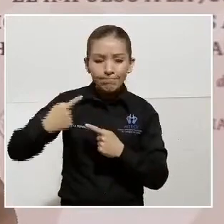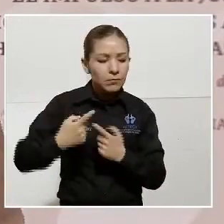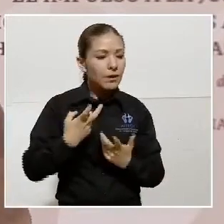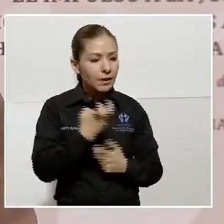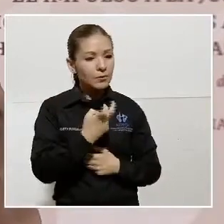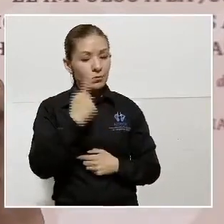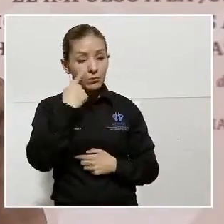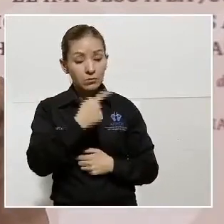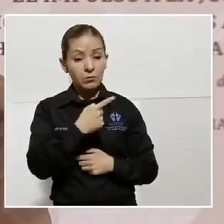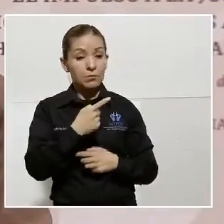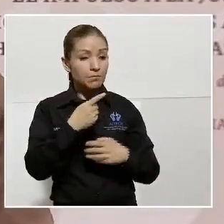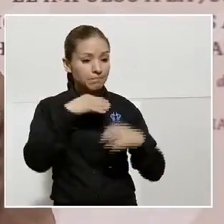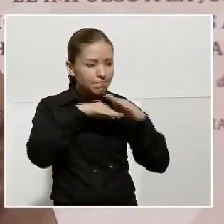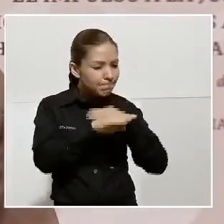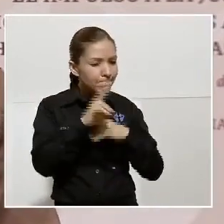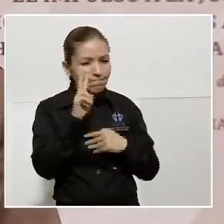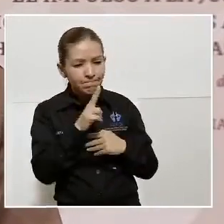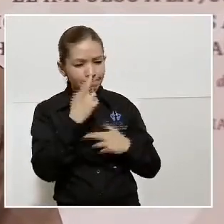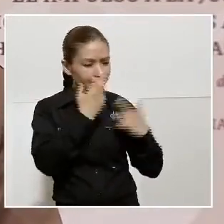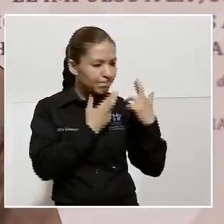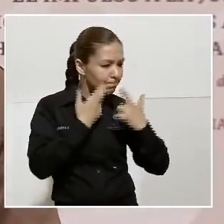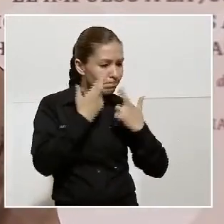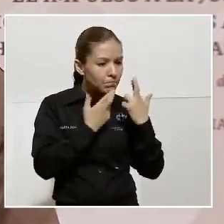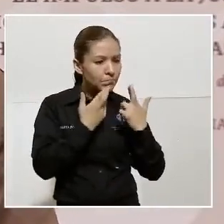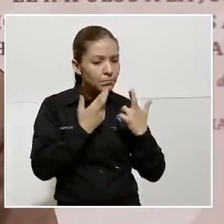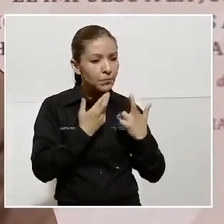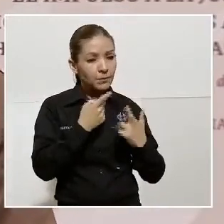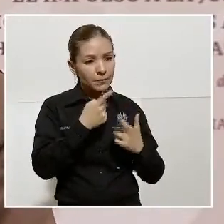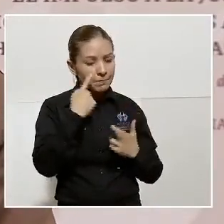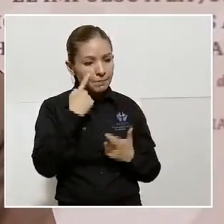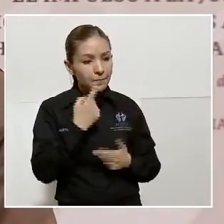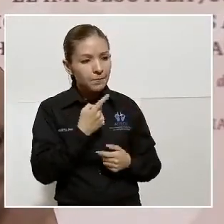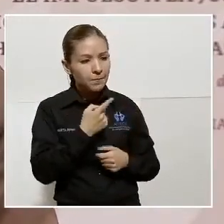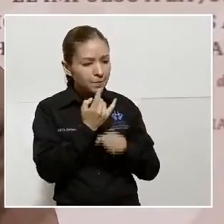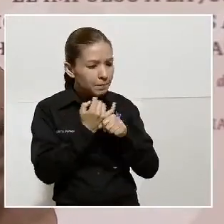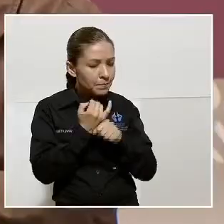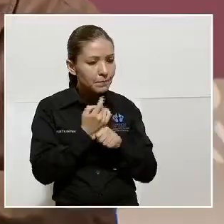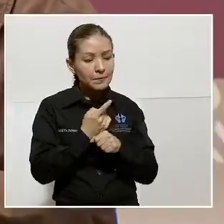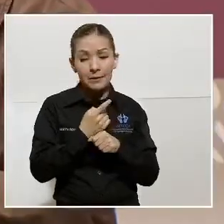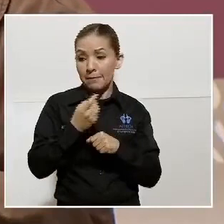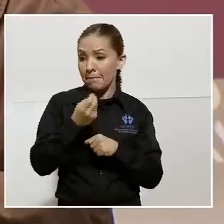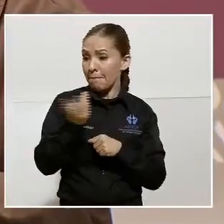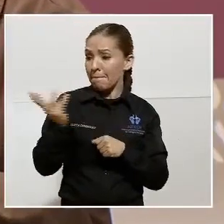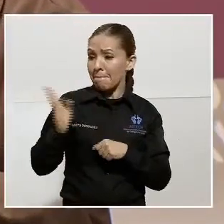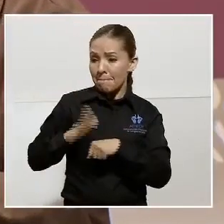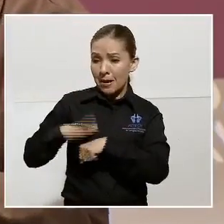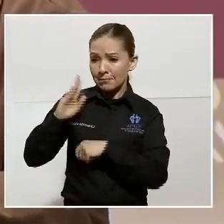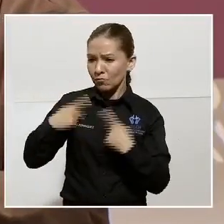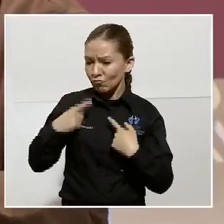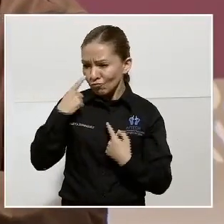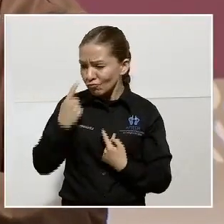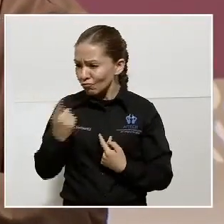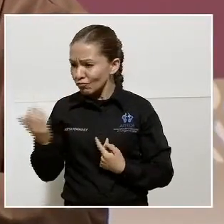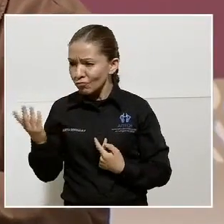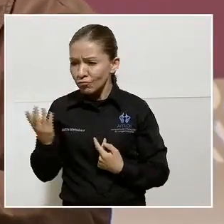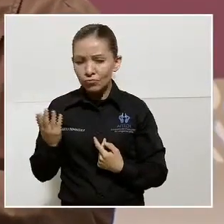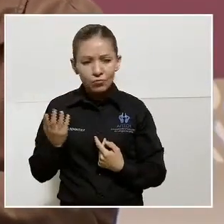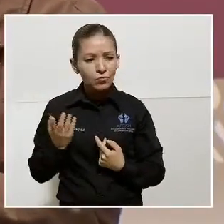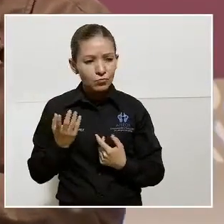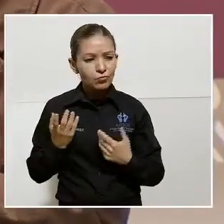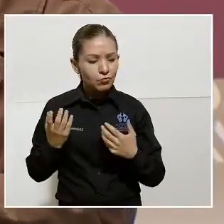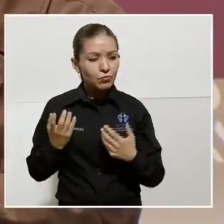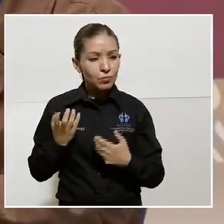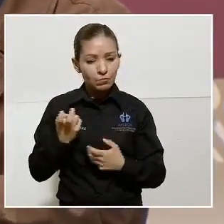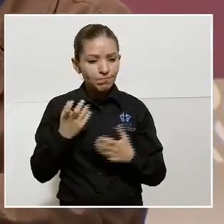público de consulta y con el mayor consenso posible. Este proceso fue acompañado por la Oficina